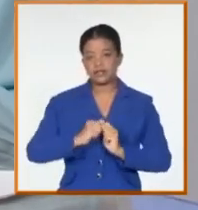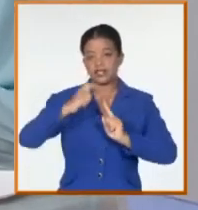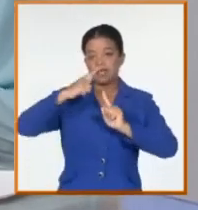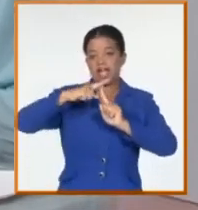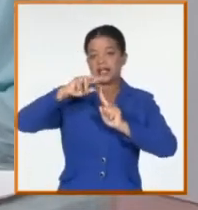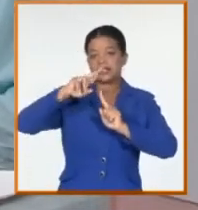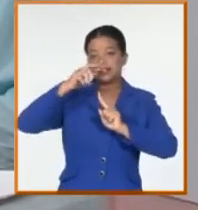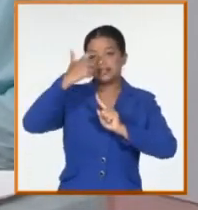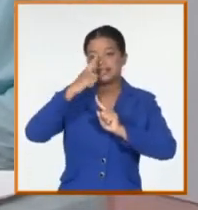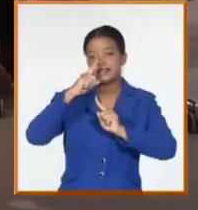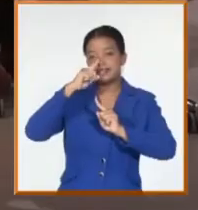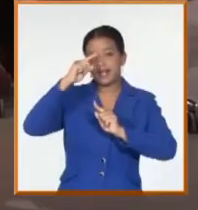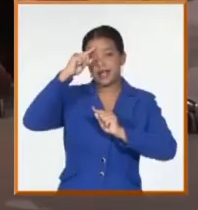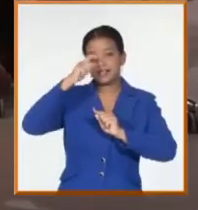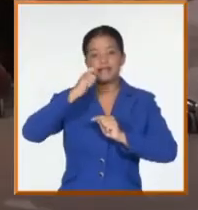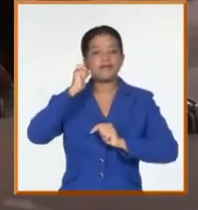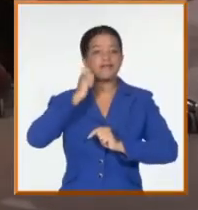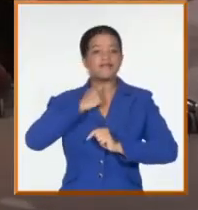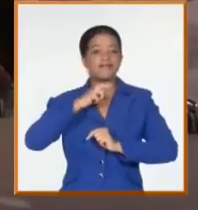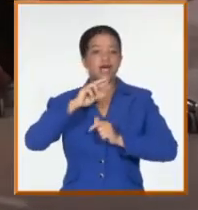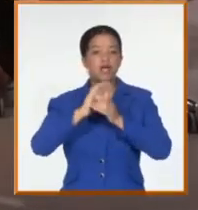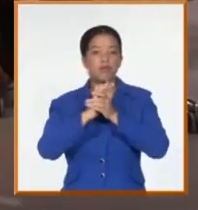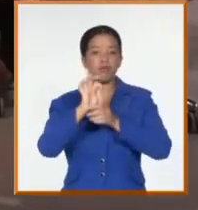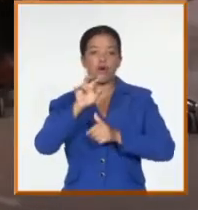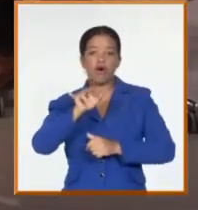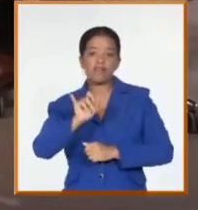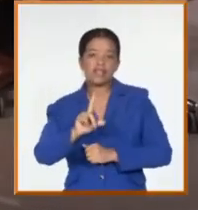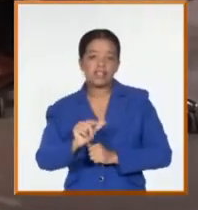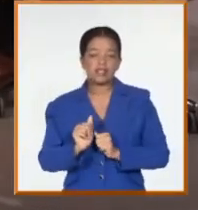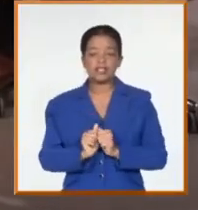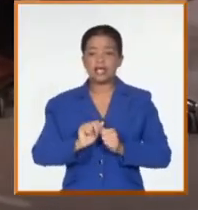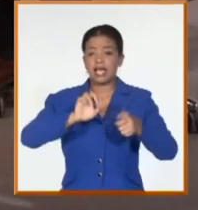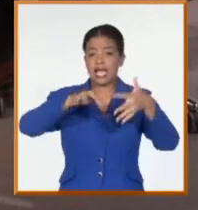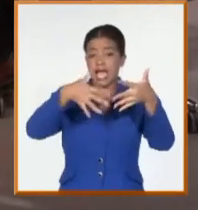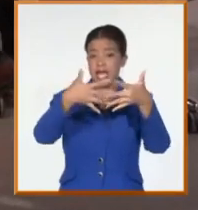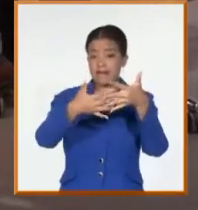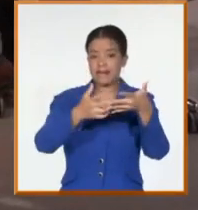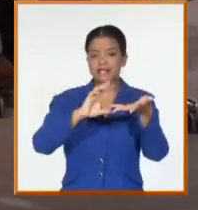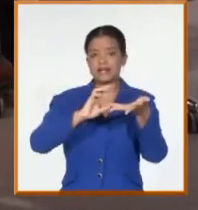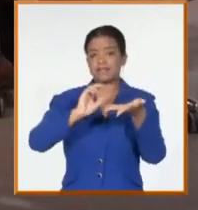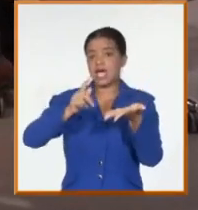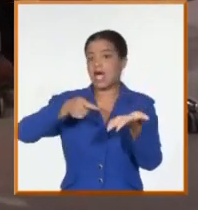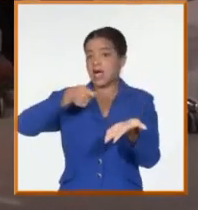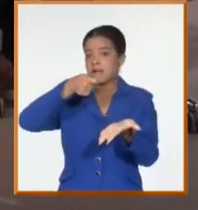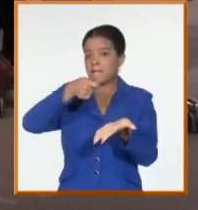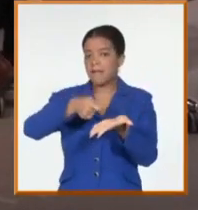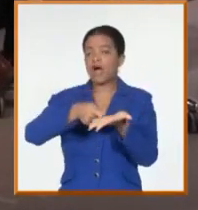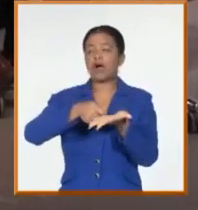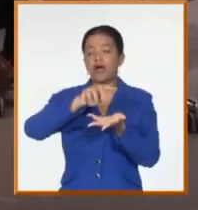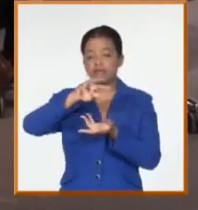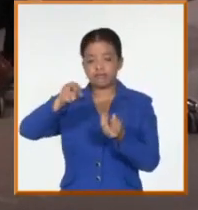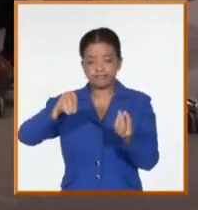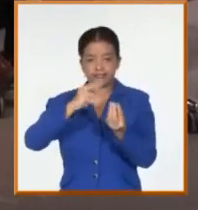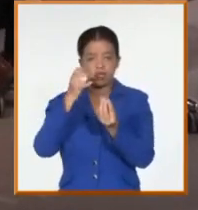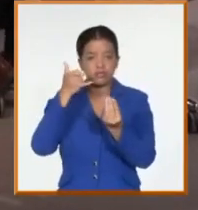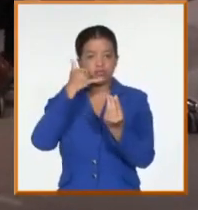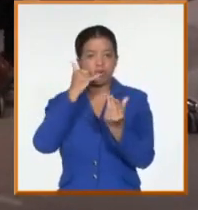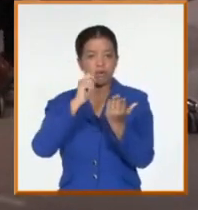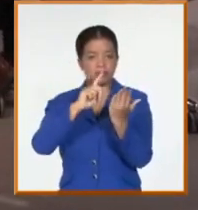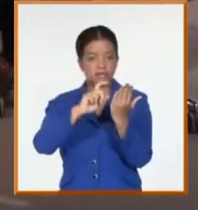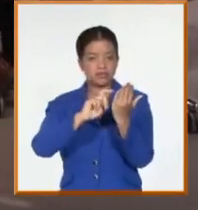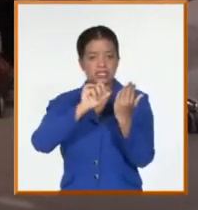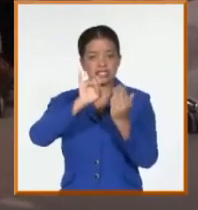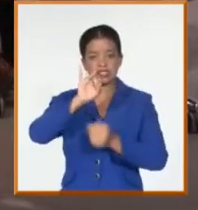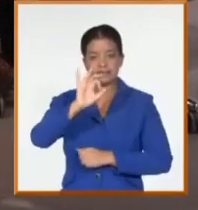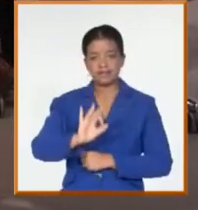eso fundamentalmente en las relaciones mayoristas en las relaciones mayoristas sobre todo en las relaciones mayoristas y el el 27% de los pagos